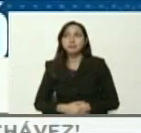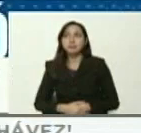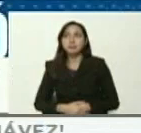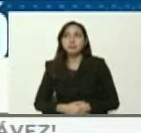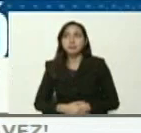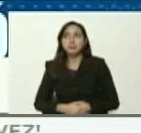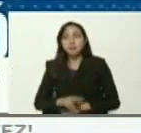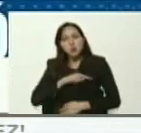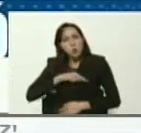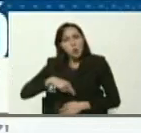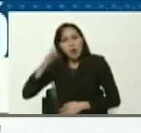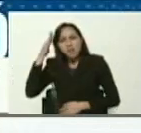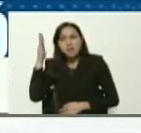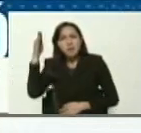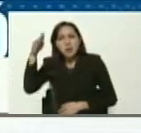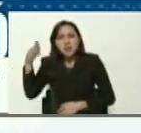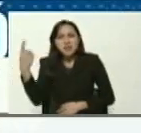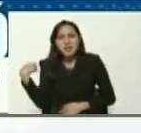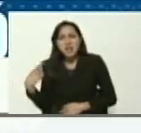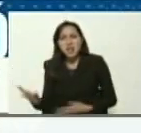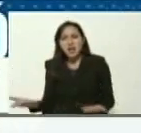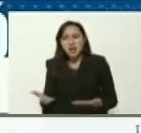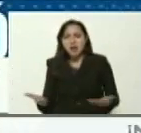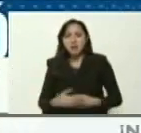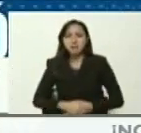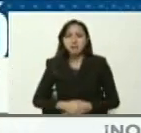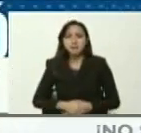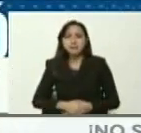¿Qué íbamos a saber lo que el destino nos tenía deparado?